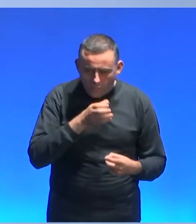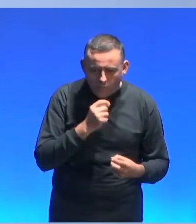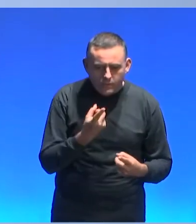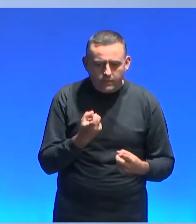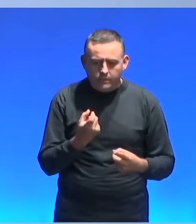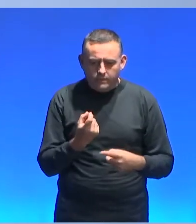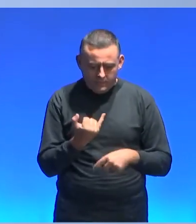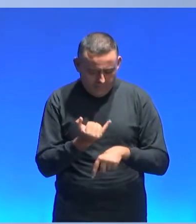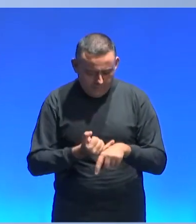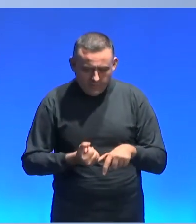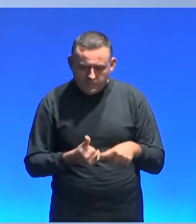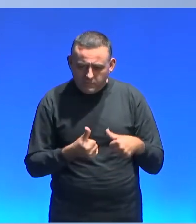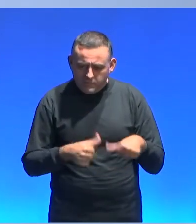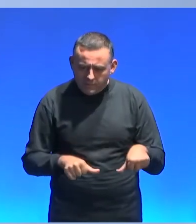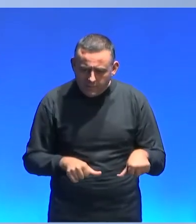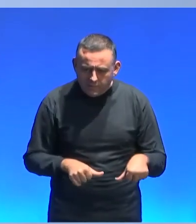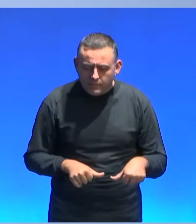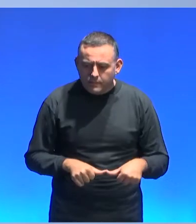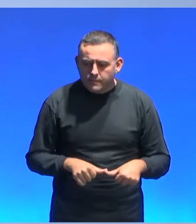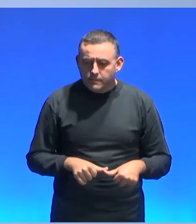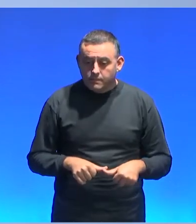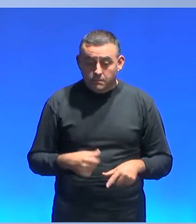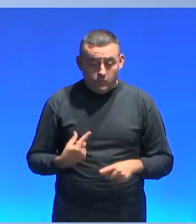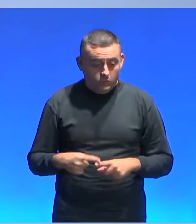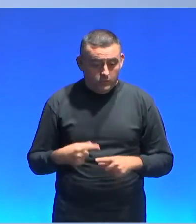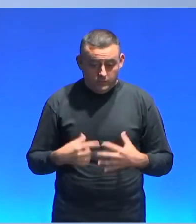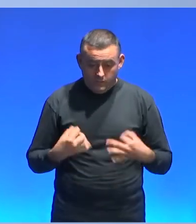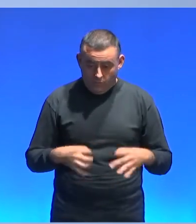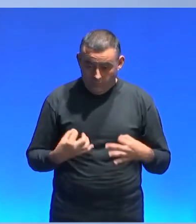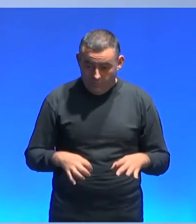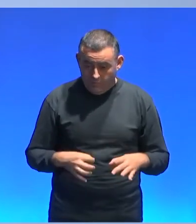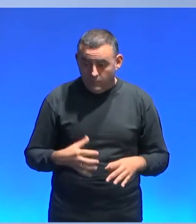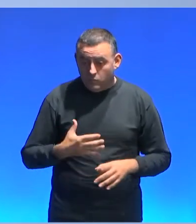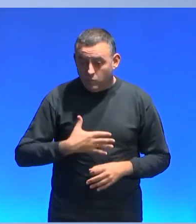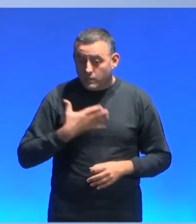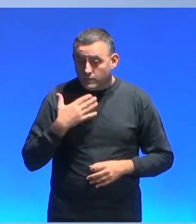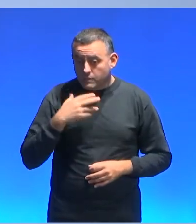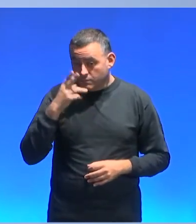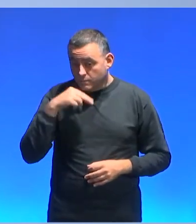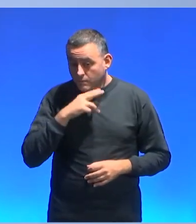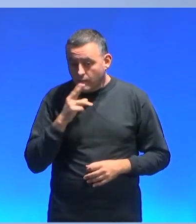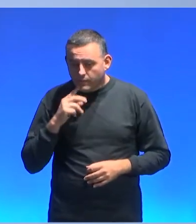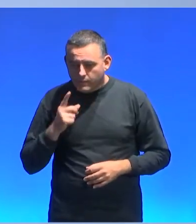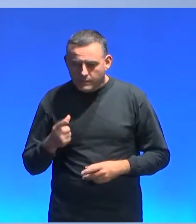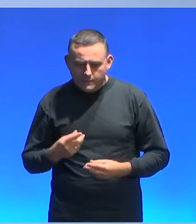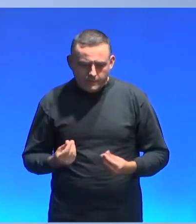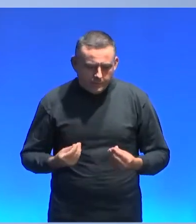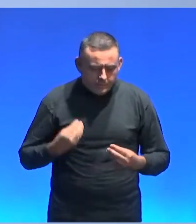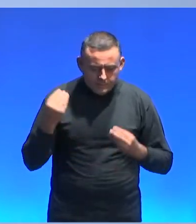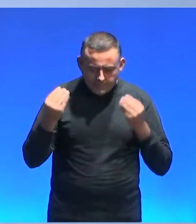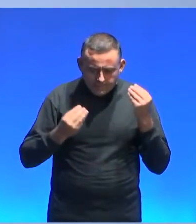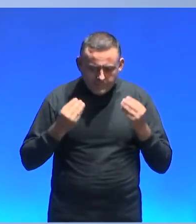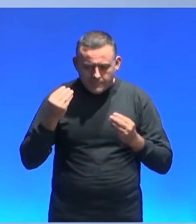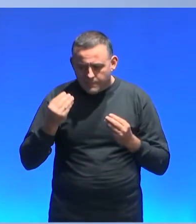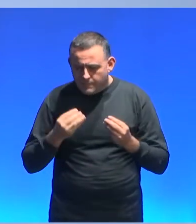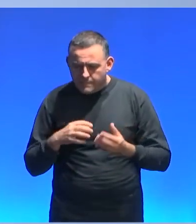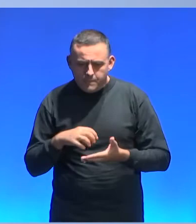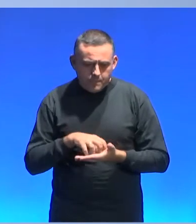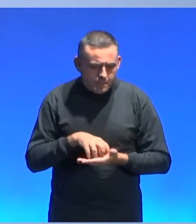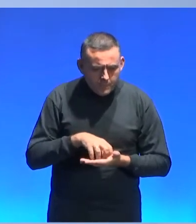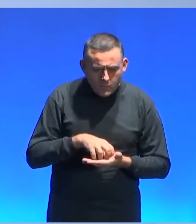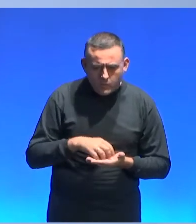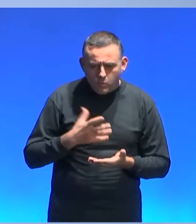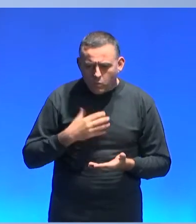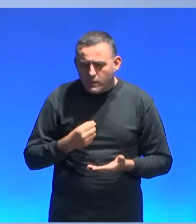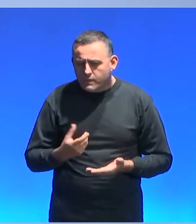a cosas que podían ocurrir y que los padres pensaban que podían ocurrir, por lo cual, más para ellos que